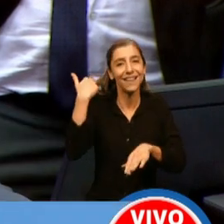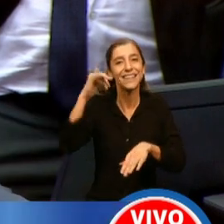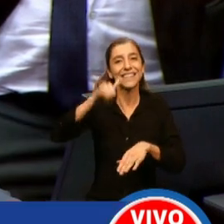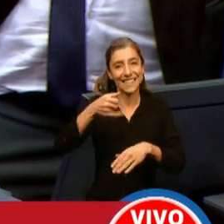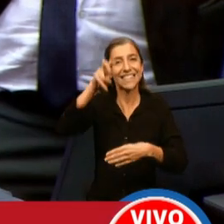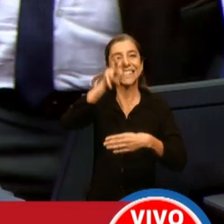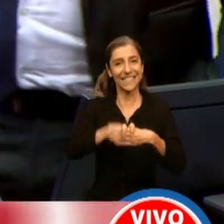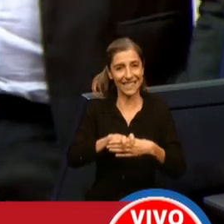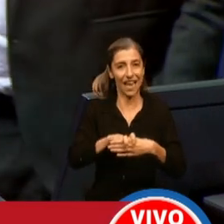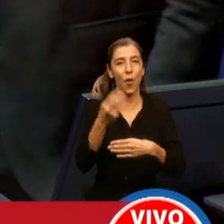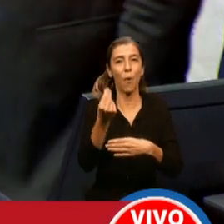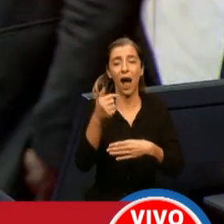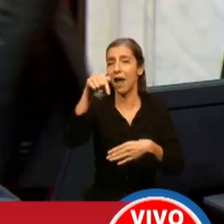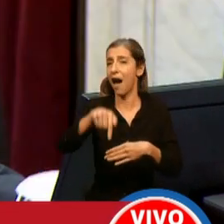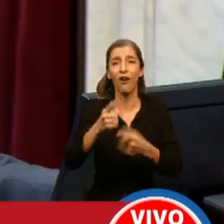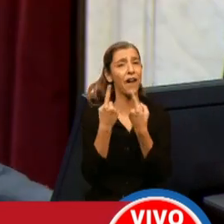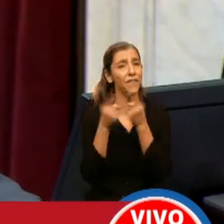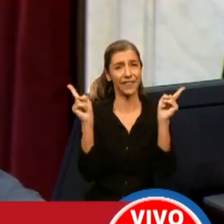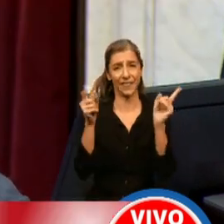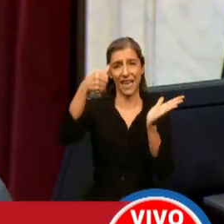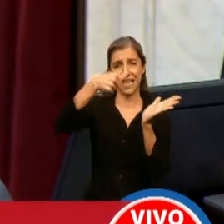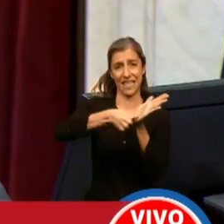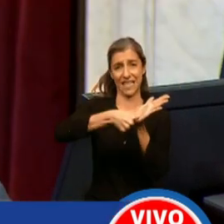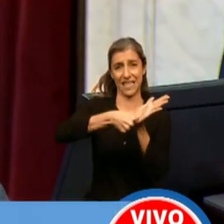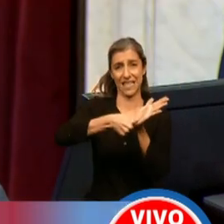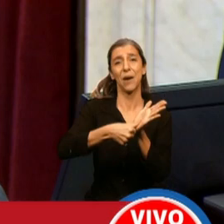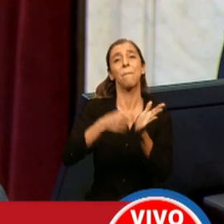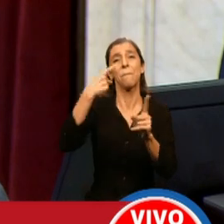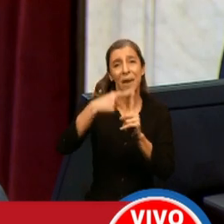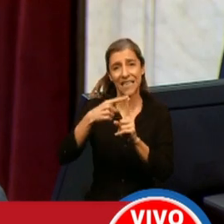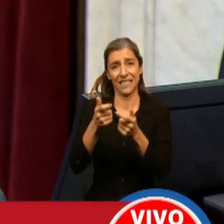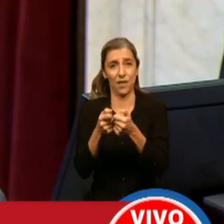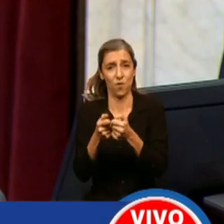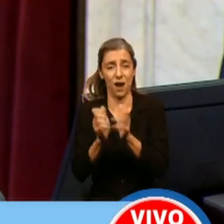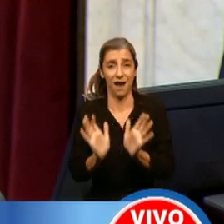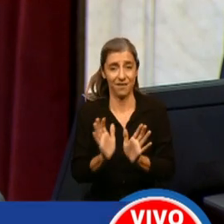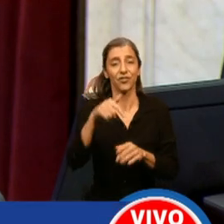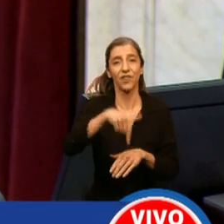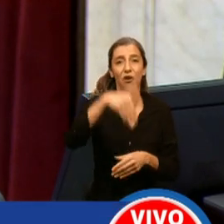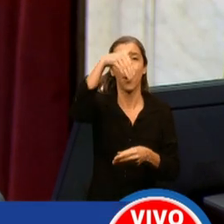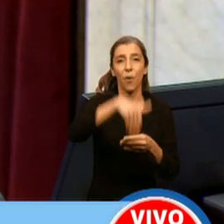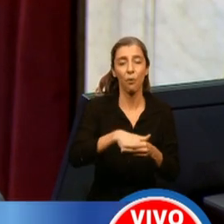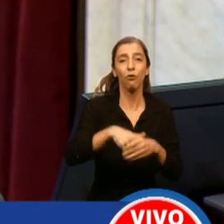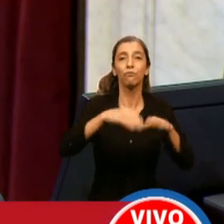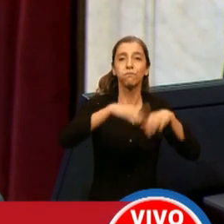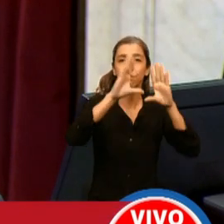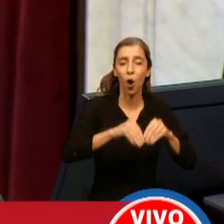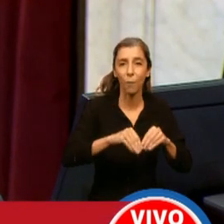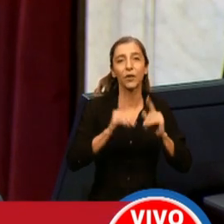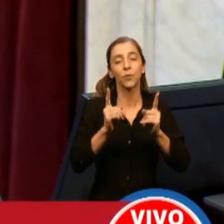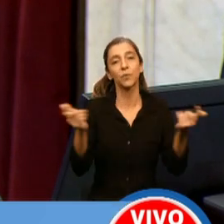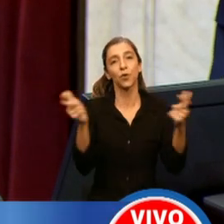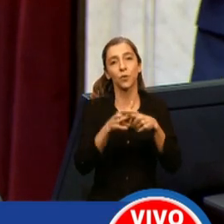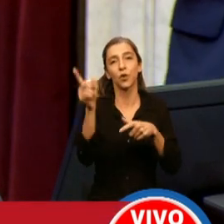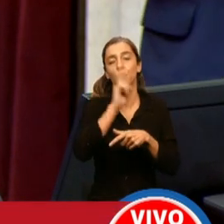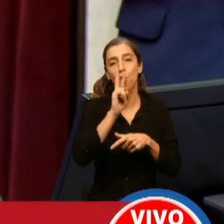dedo y con el celular se va a votar en general el dictamen de las comisiones de